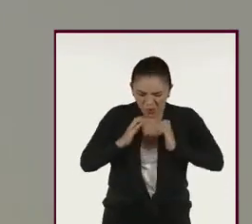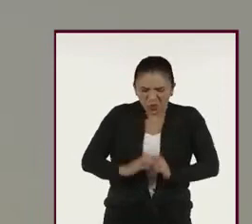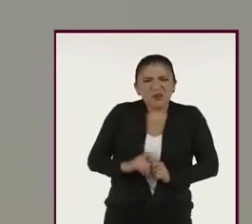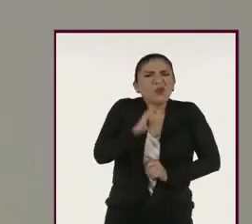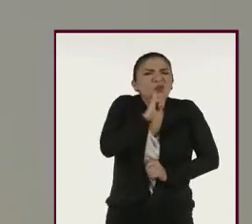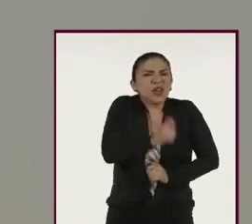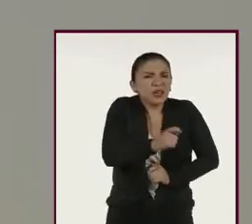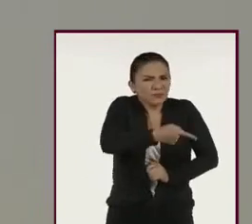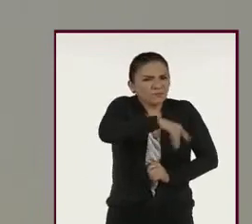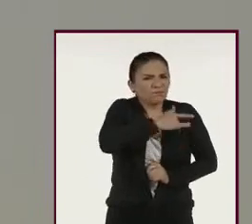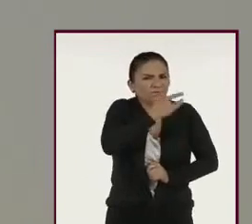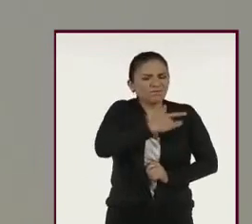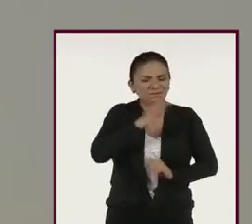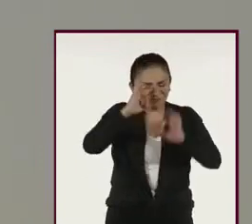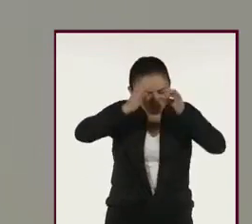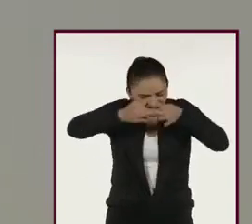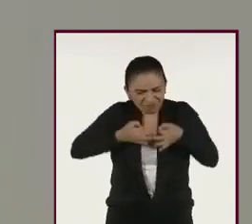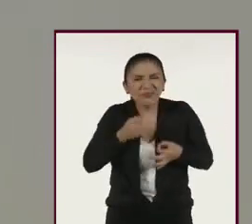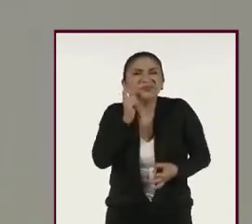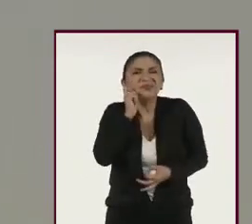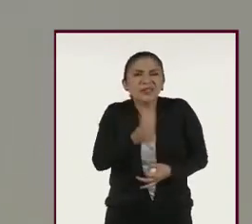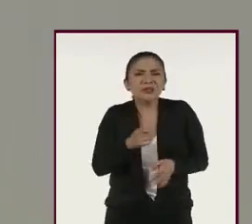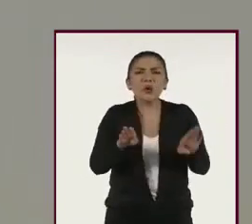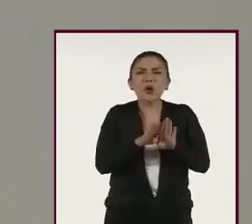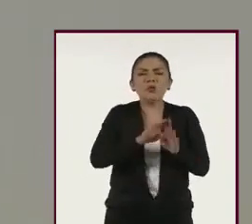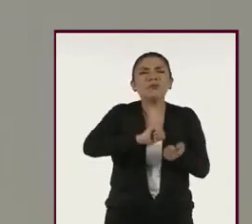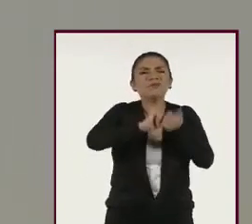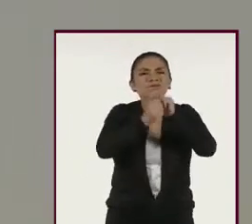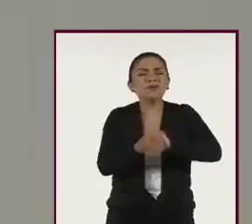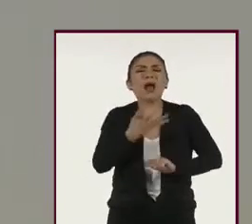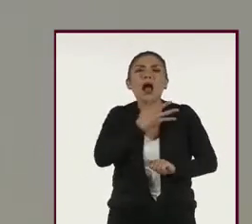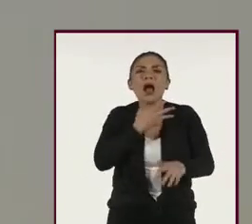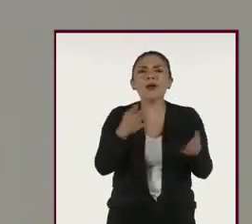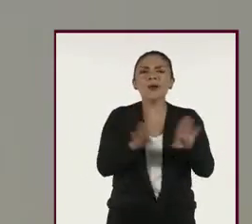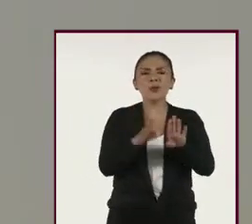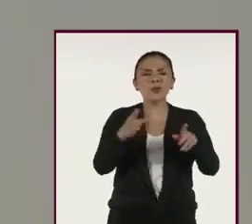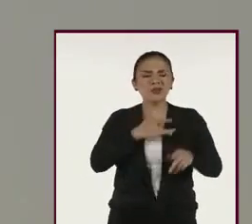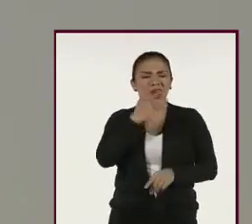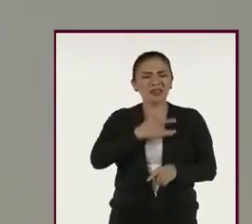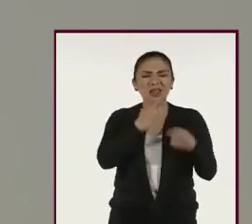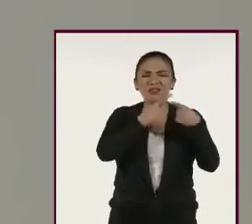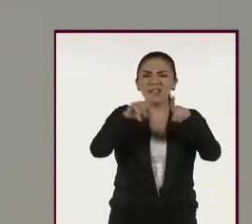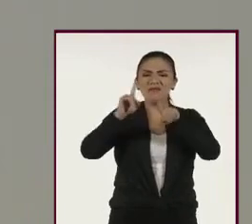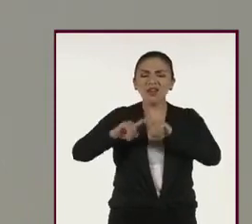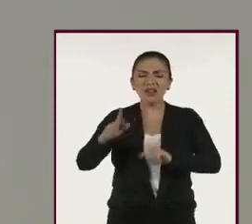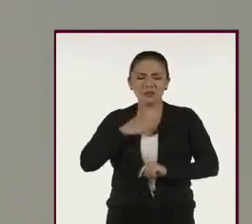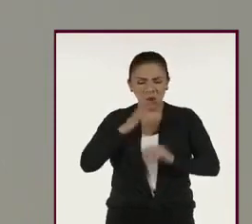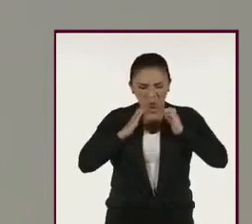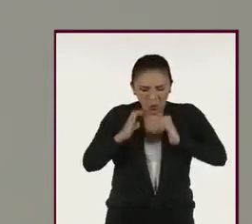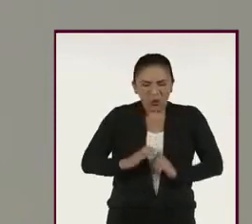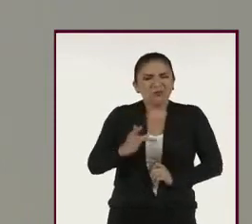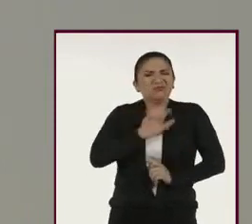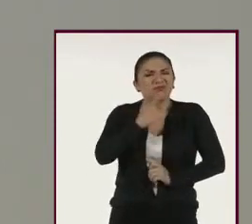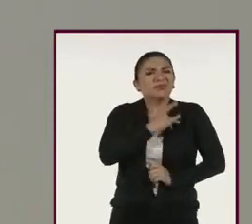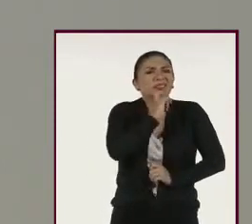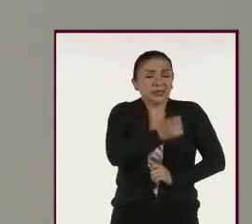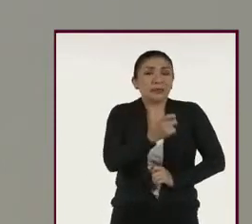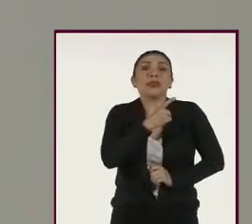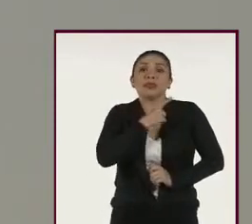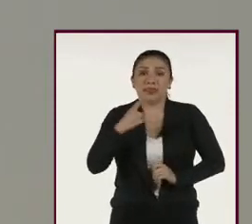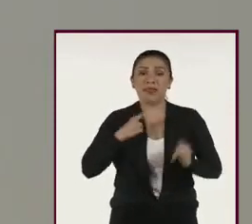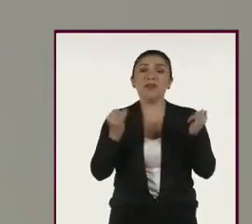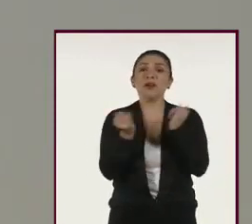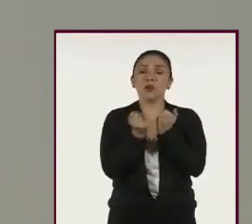se perciben, cómo van teniendo estas diferentes percepciones a lo largo del tiempo. Tenemos que